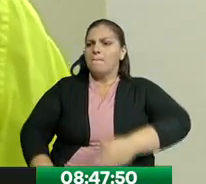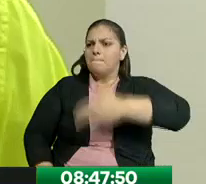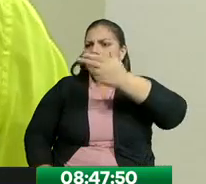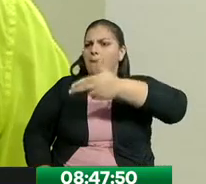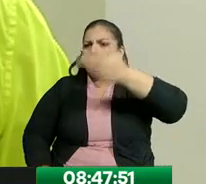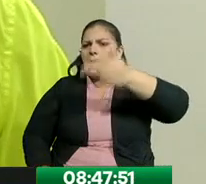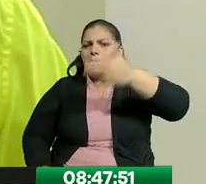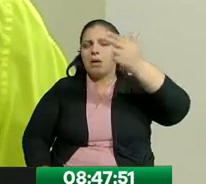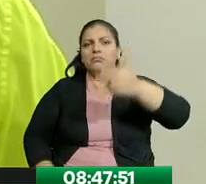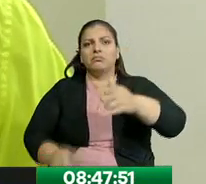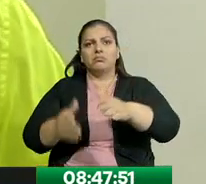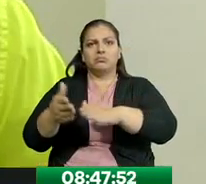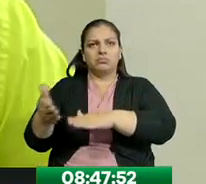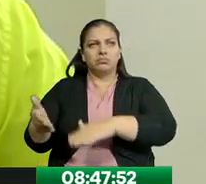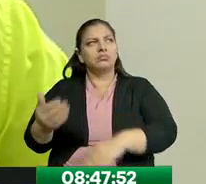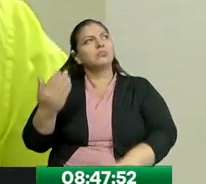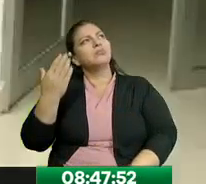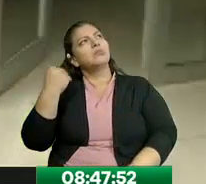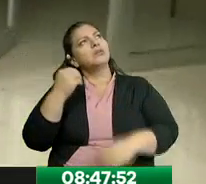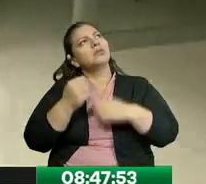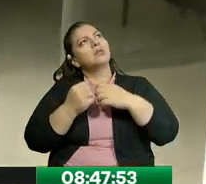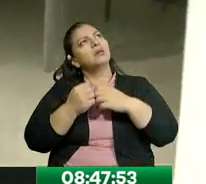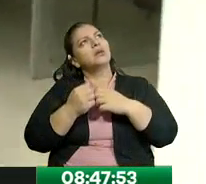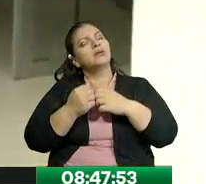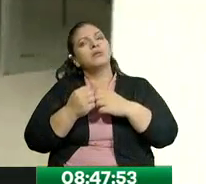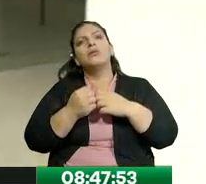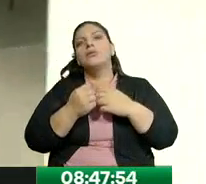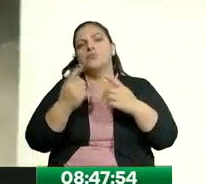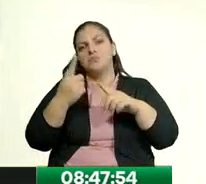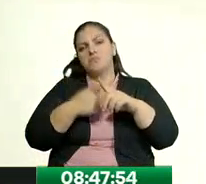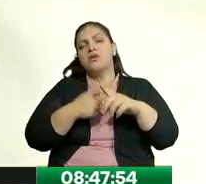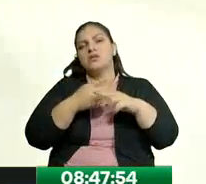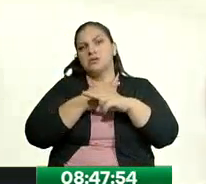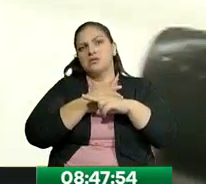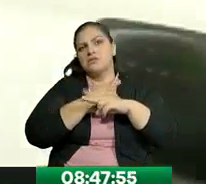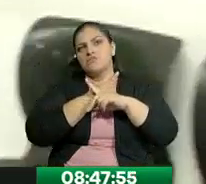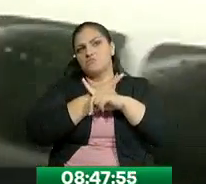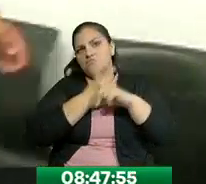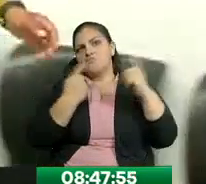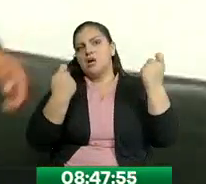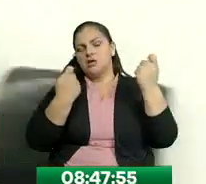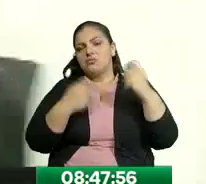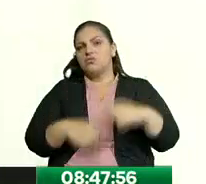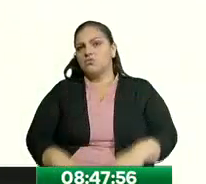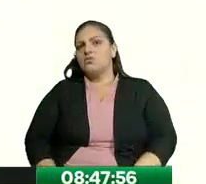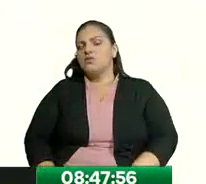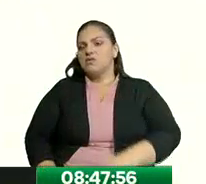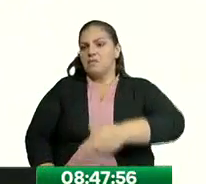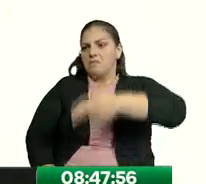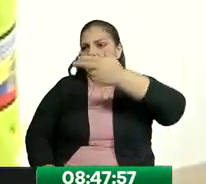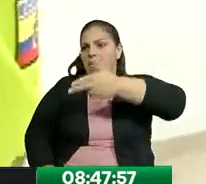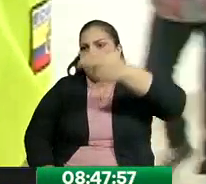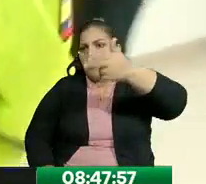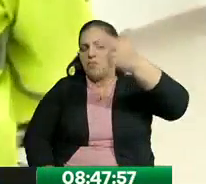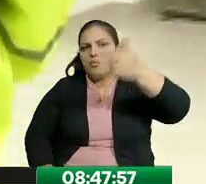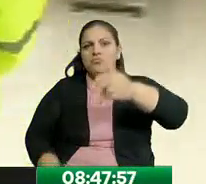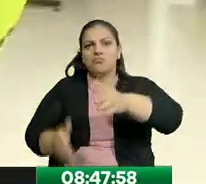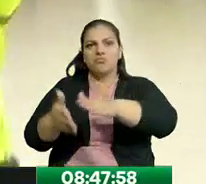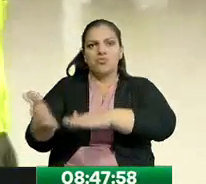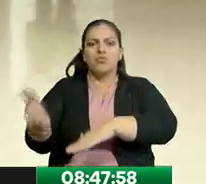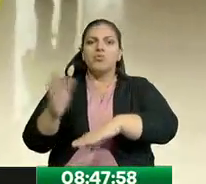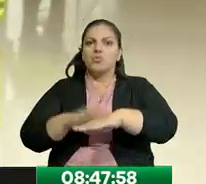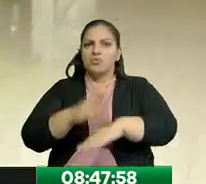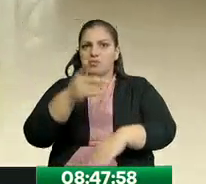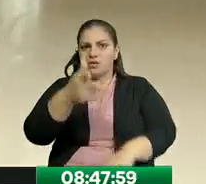el mes de marzo del año 2018 de ahí que analizan los antecedentes del individuo en ese día en lo que nosotros podemos conocer